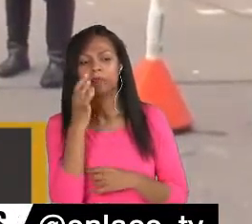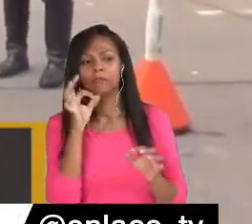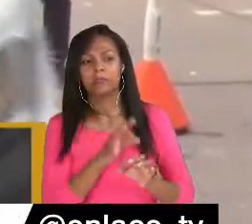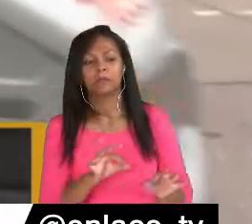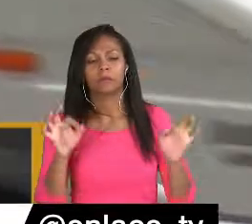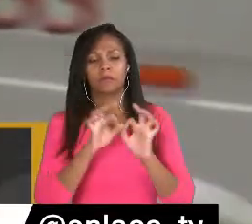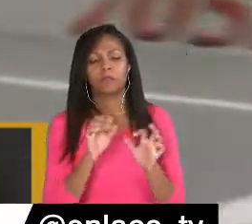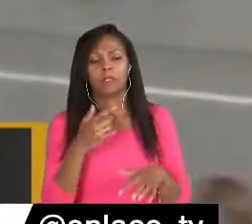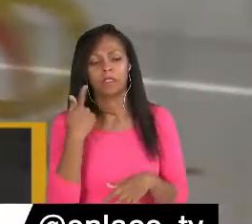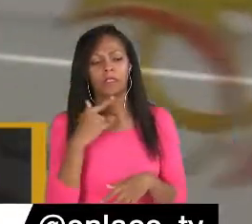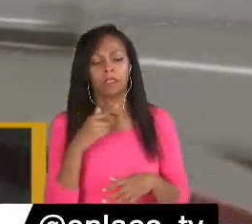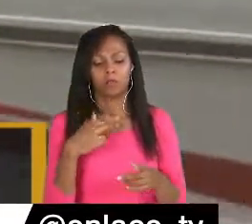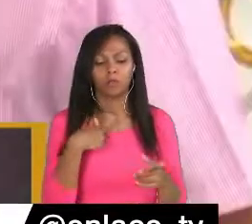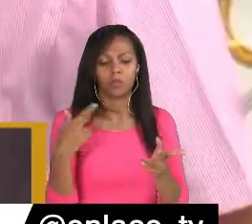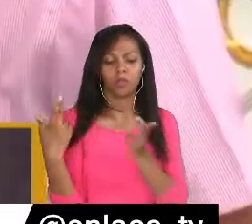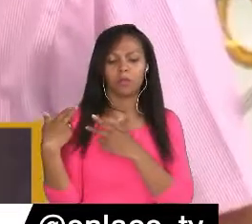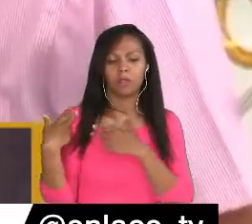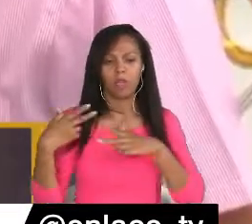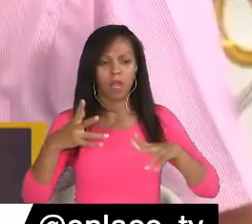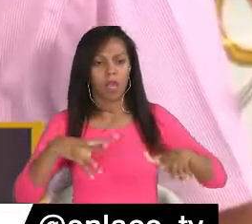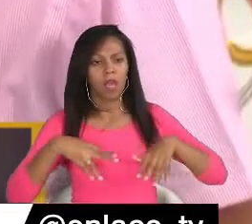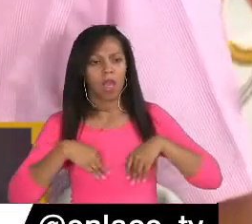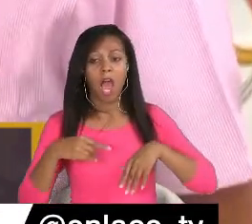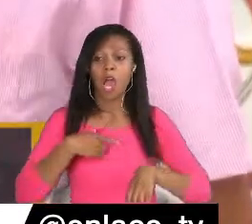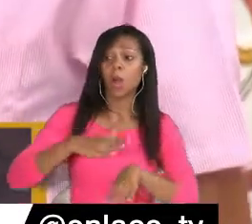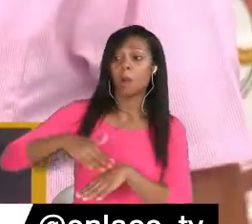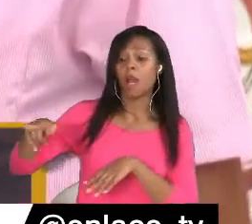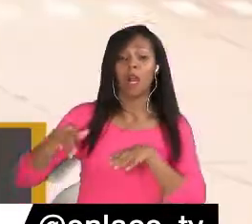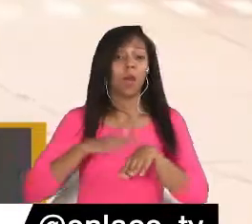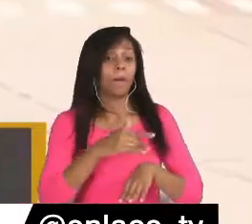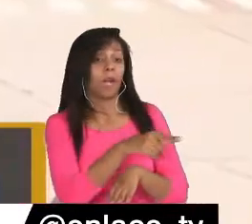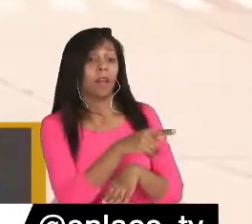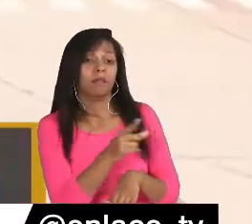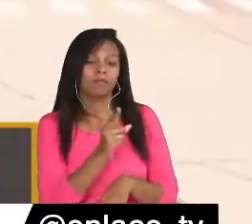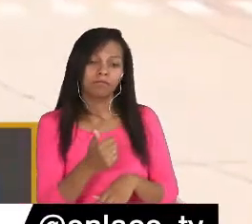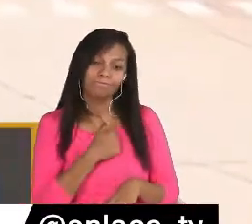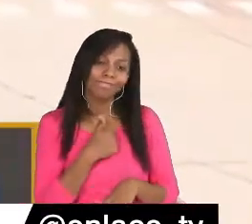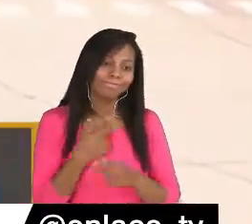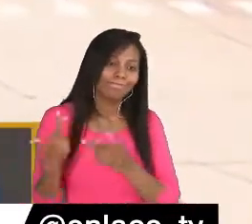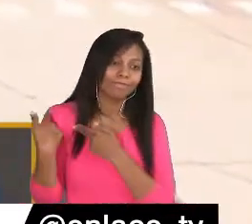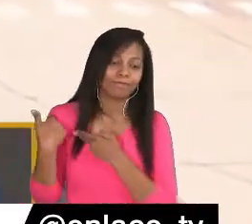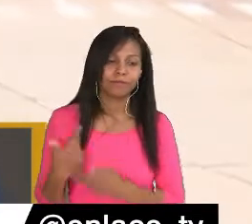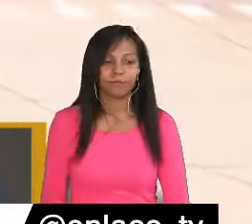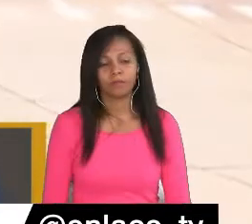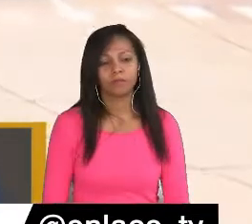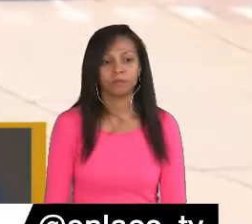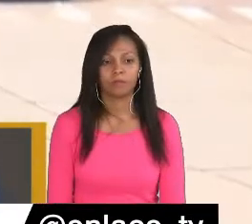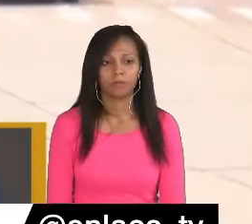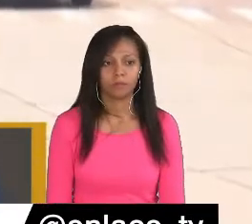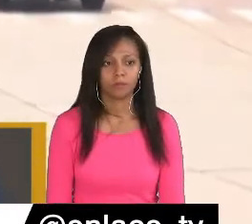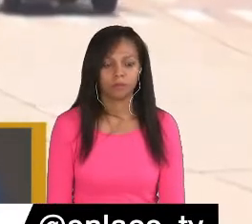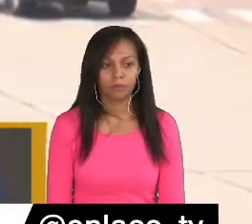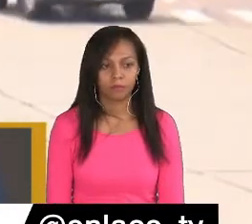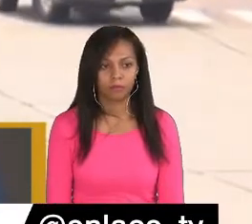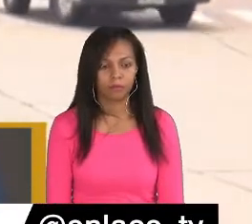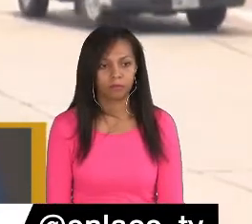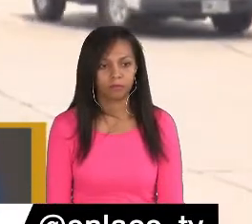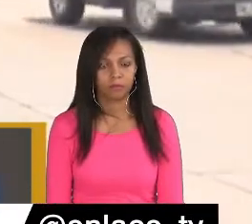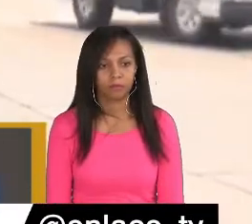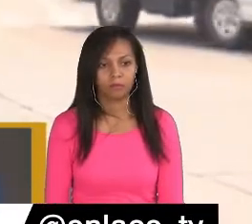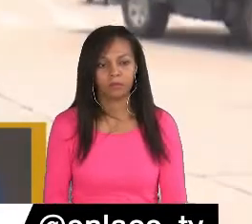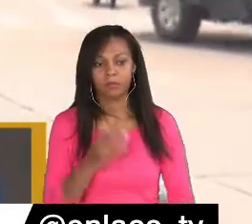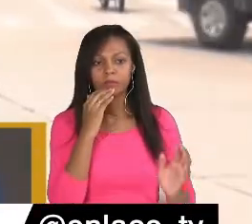las responsabilidades sin necesidad de buscar culpables. Ya usted sabe que estamos en Semana Santa, entonces ya los vehículos comienzan, la